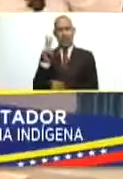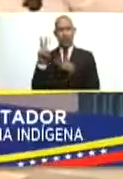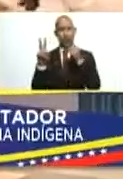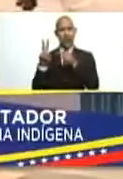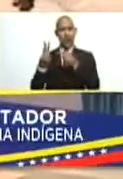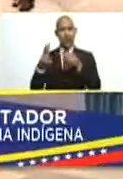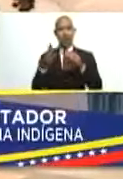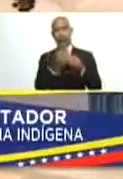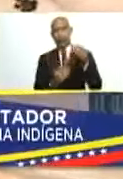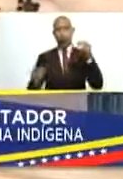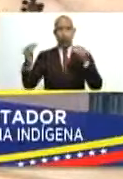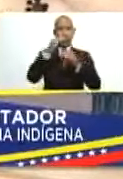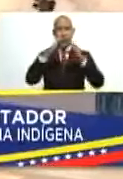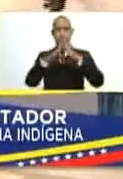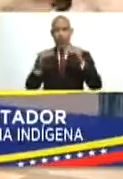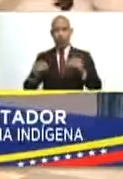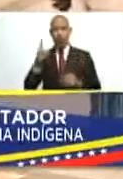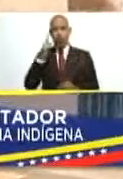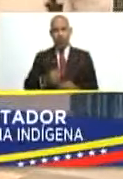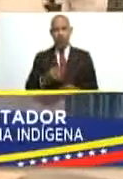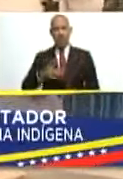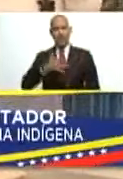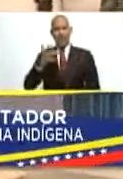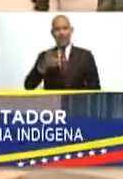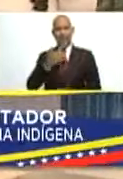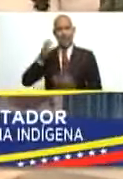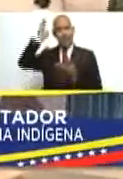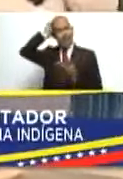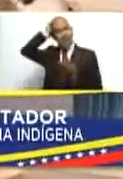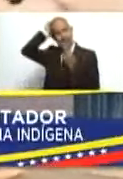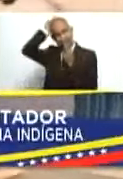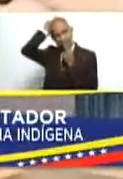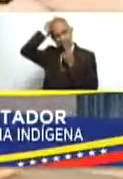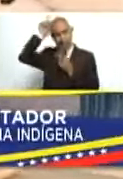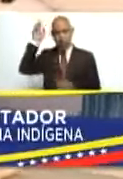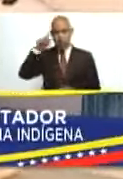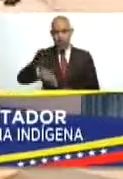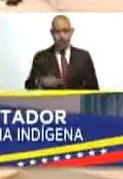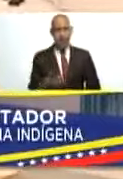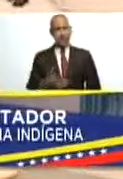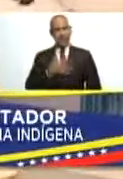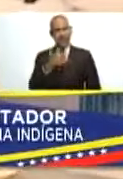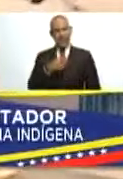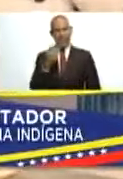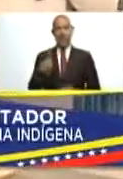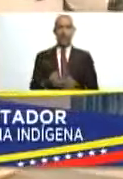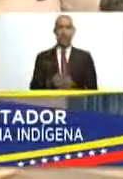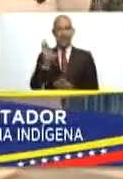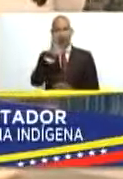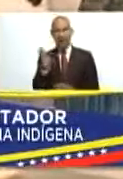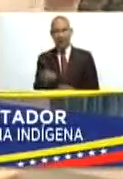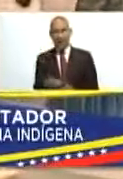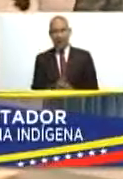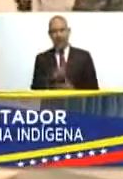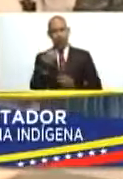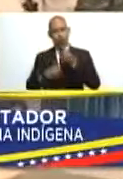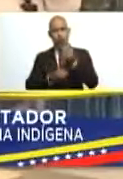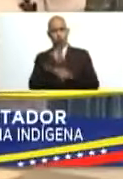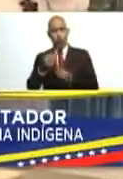todo, en sentirnos indígenas, pero también sentirnos venezolanos, sentirnos afrodescendientes, pero también